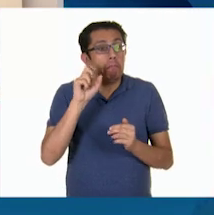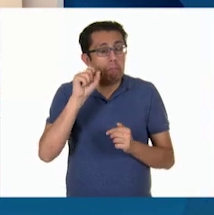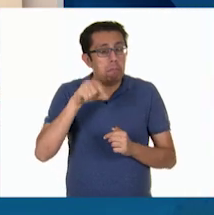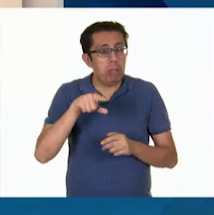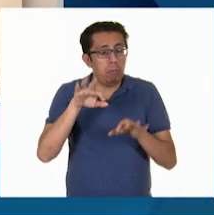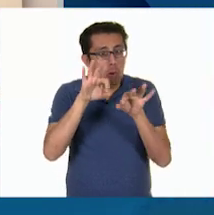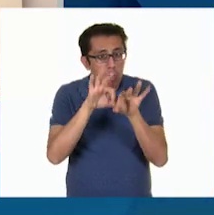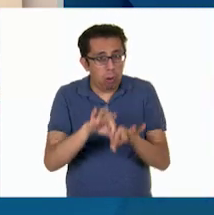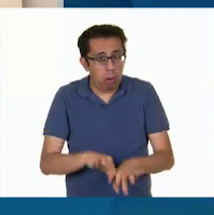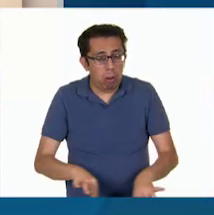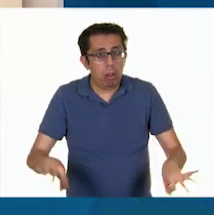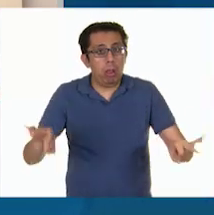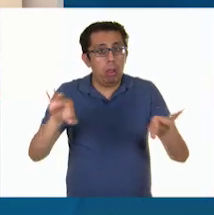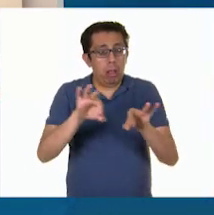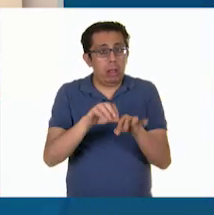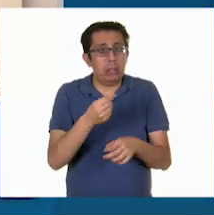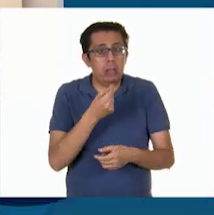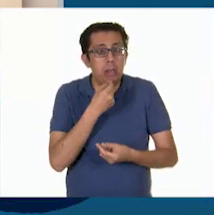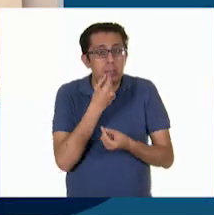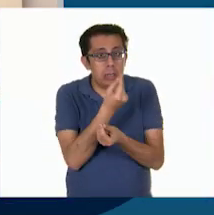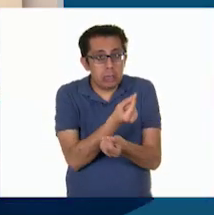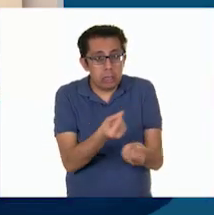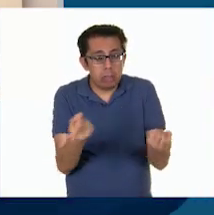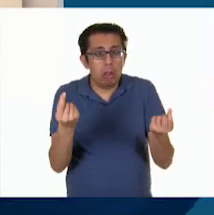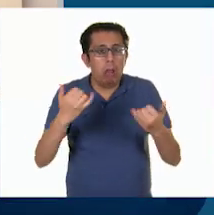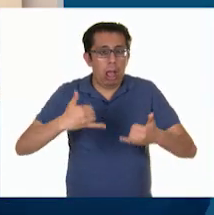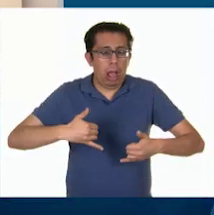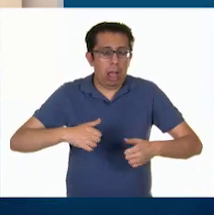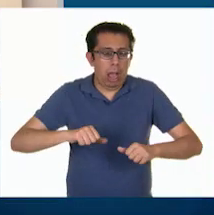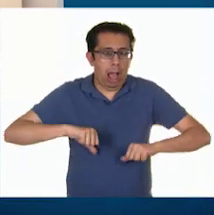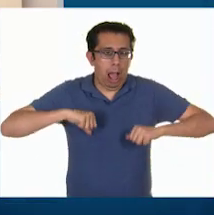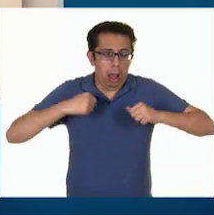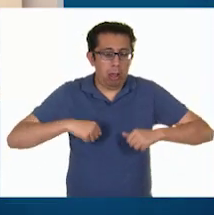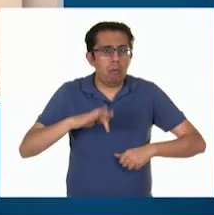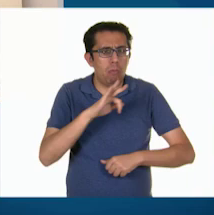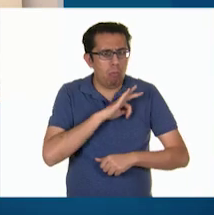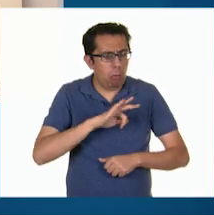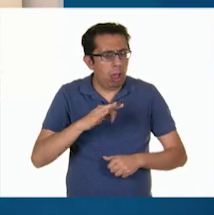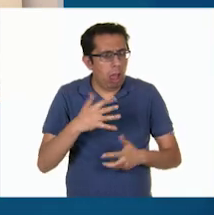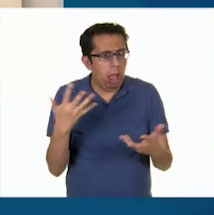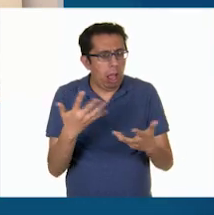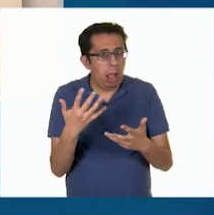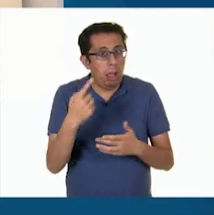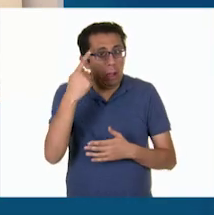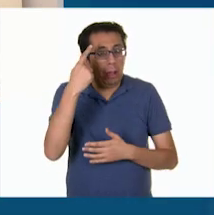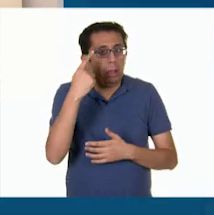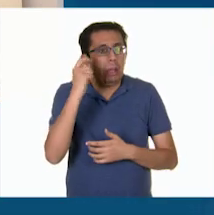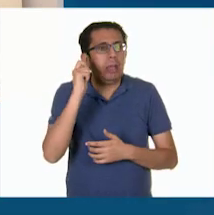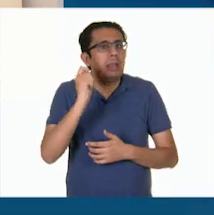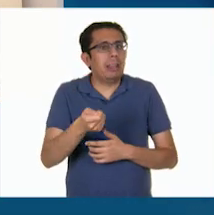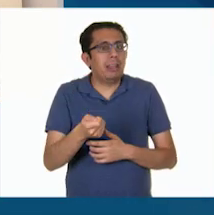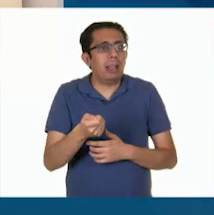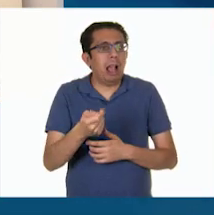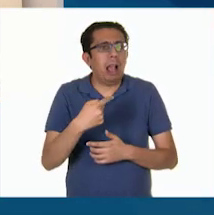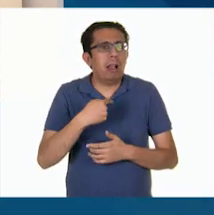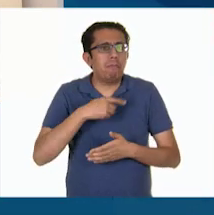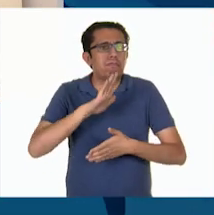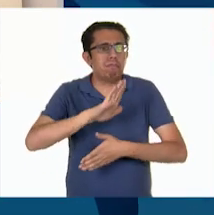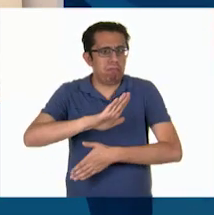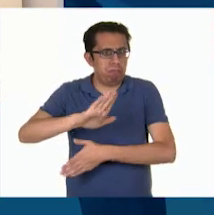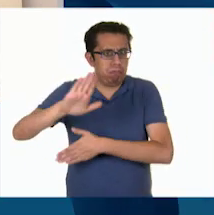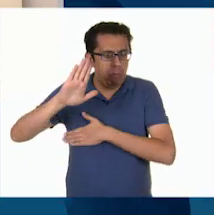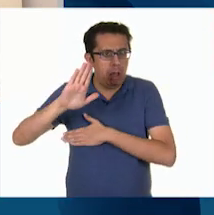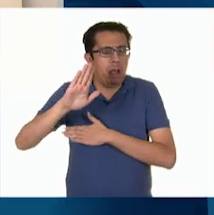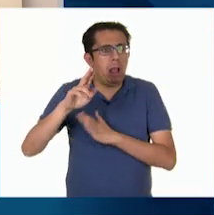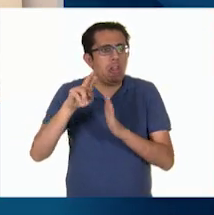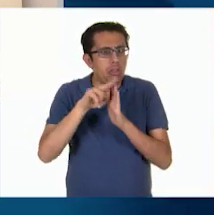que todas las niñas y los niños, los adolescentes pueden hacer para fortalecer las normas es comprometerse a respetarlas.